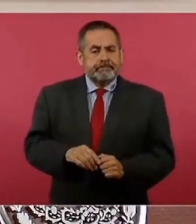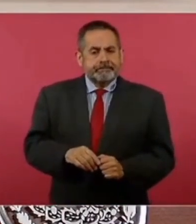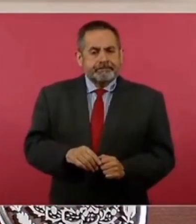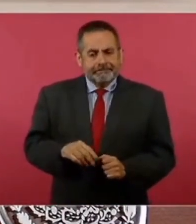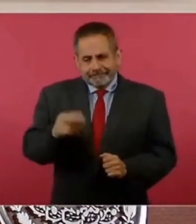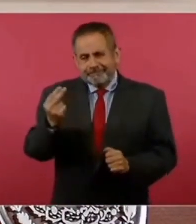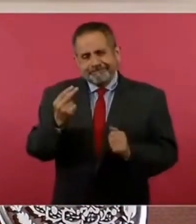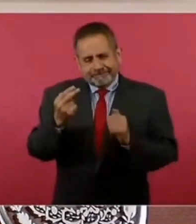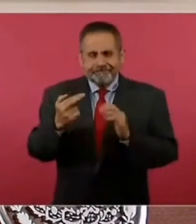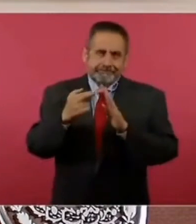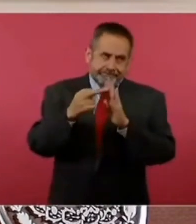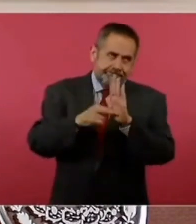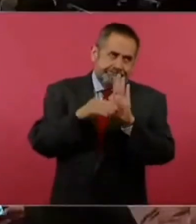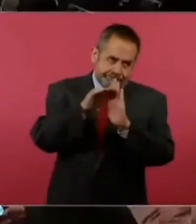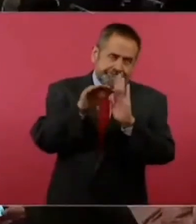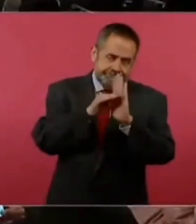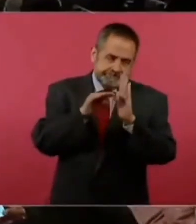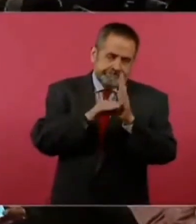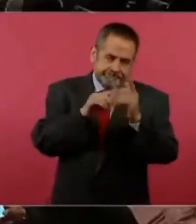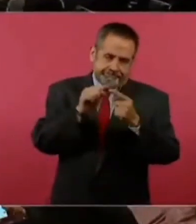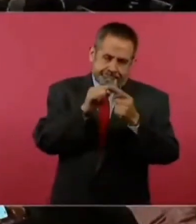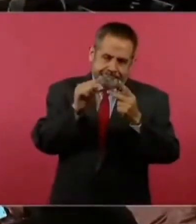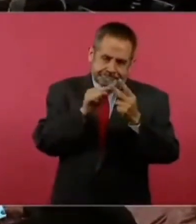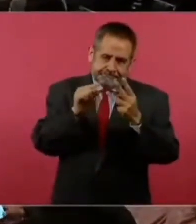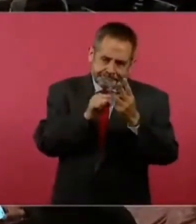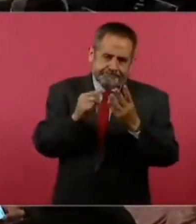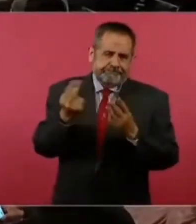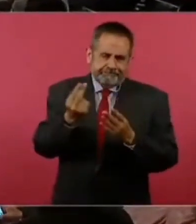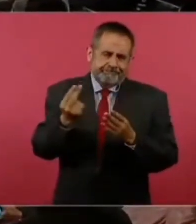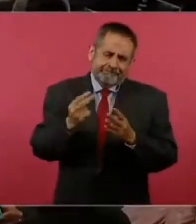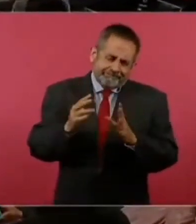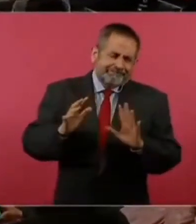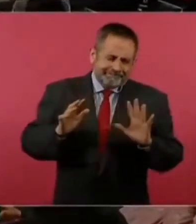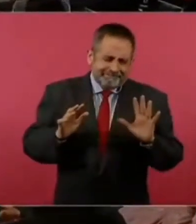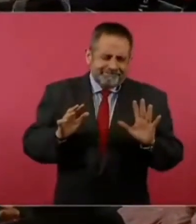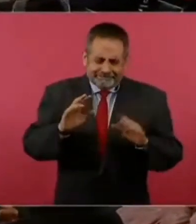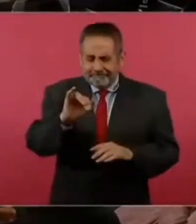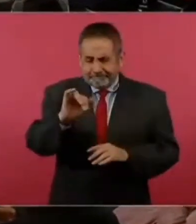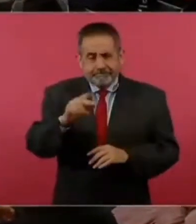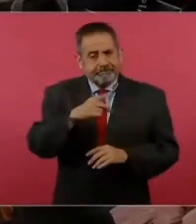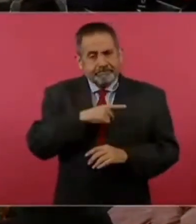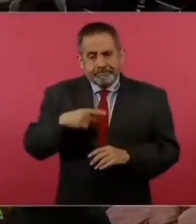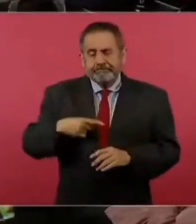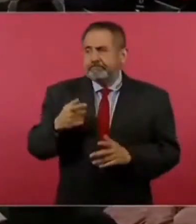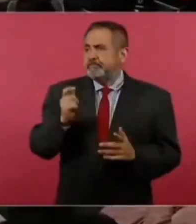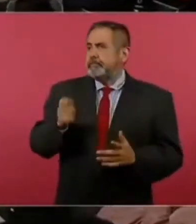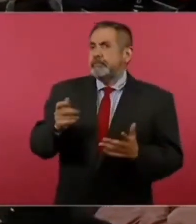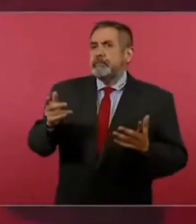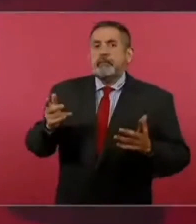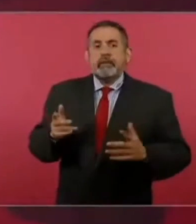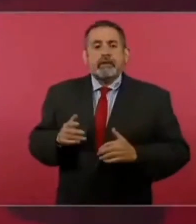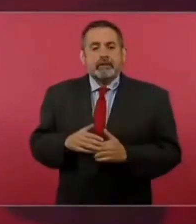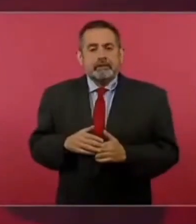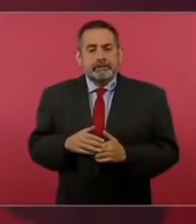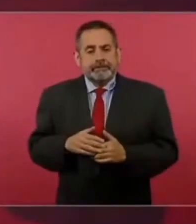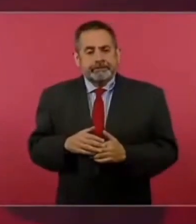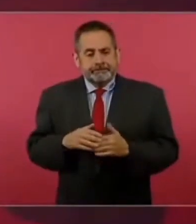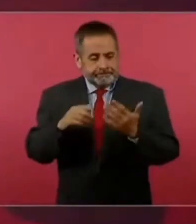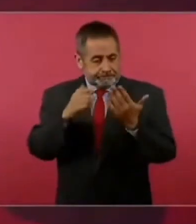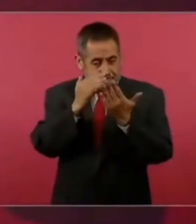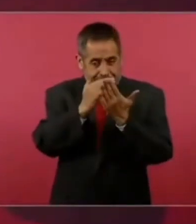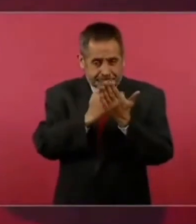pues requisitos que se han establecido y que deben de de